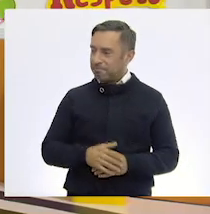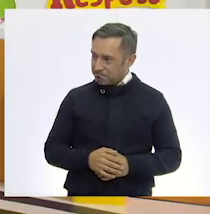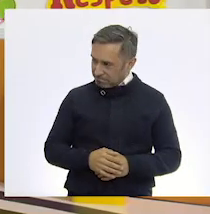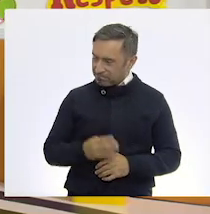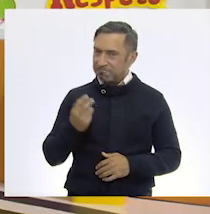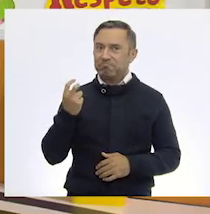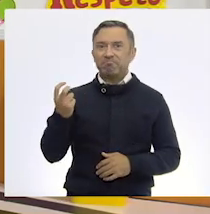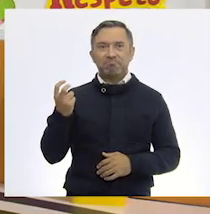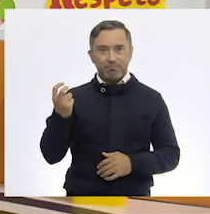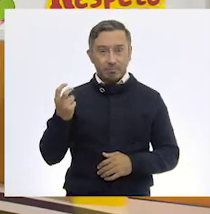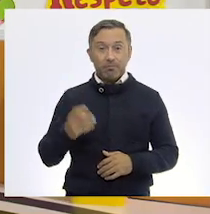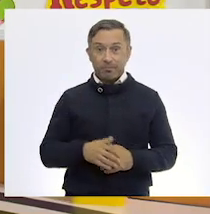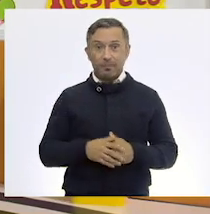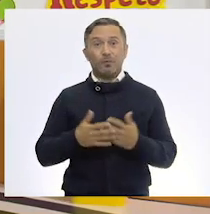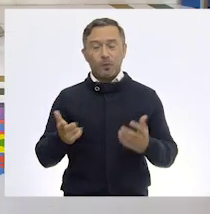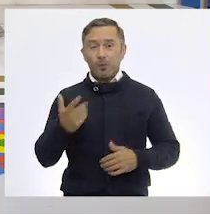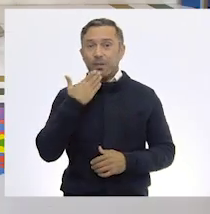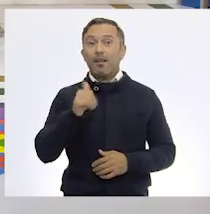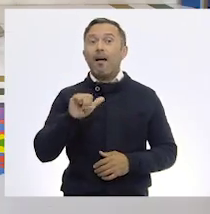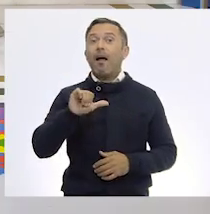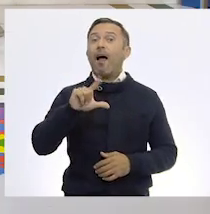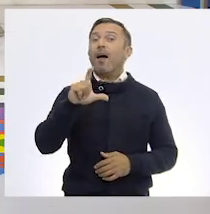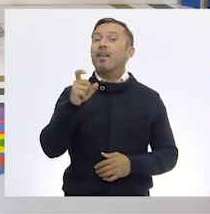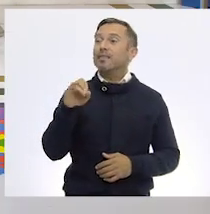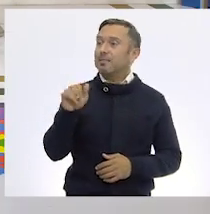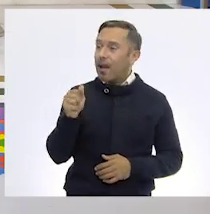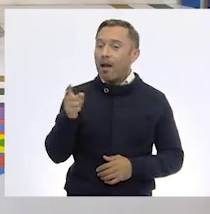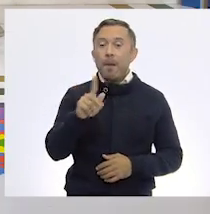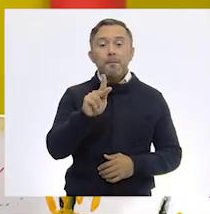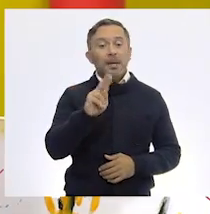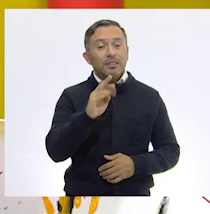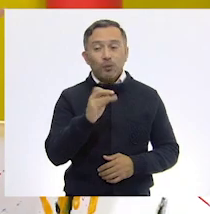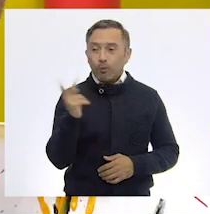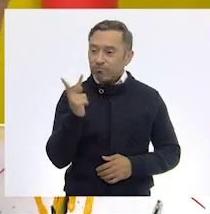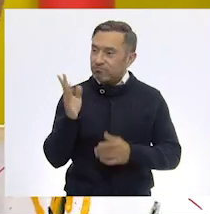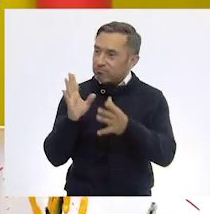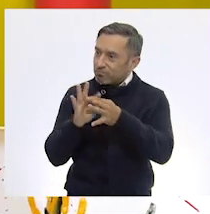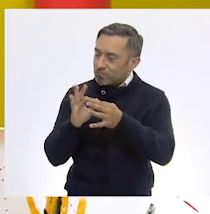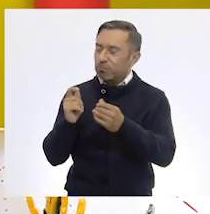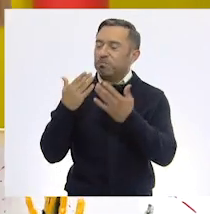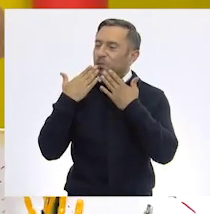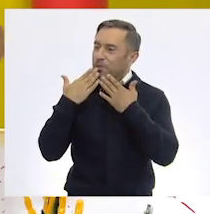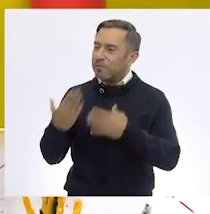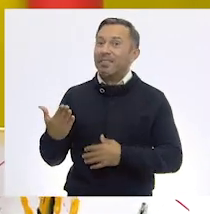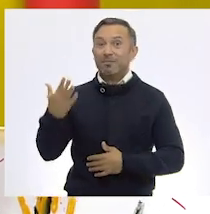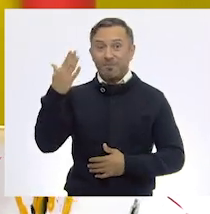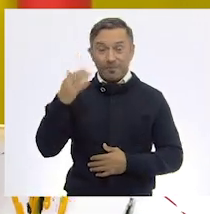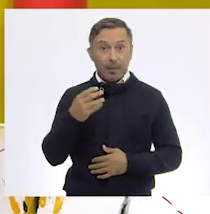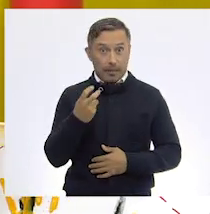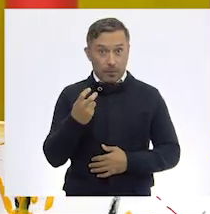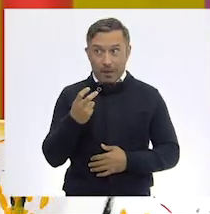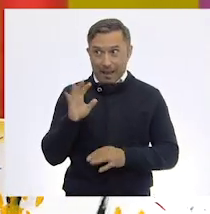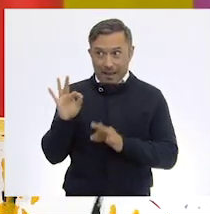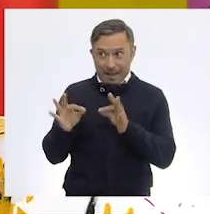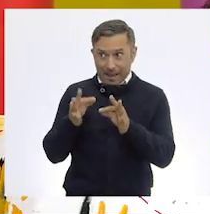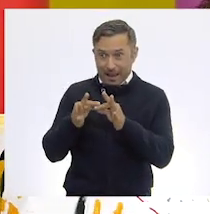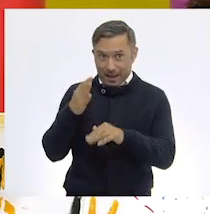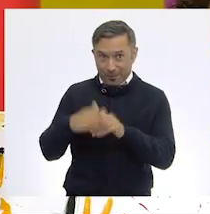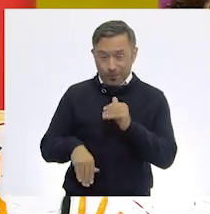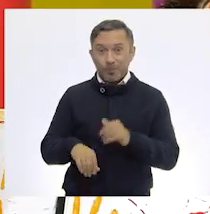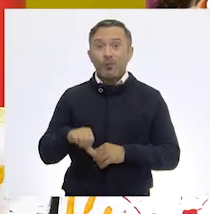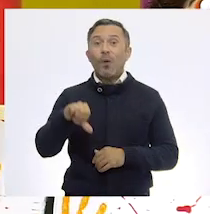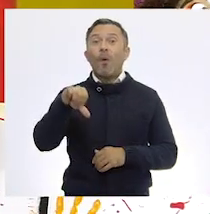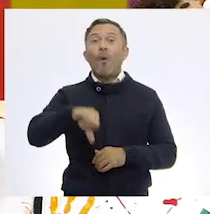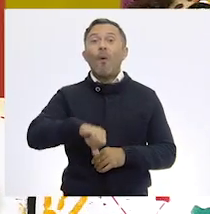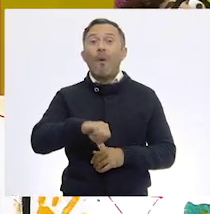Así es. Muy bien. Pues excelente, Alexia, y excelente, Panchito. Con esto que acaban ustedes de concluir, estamos